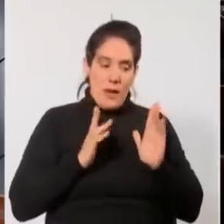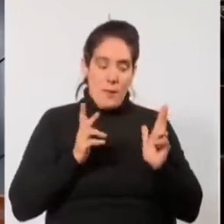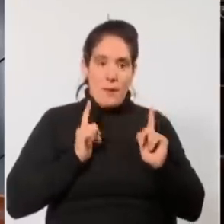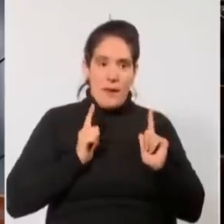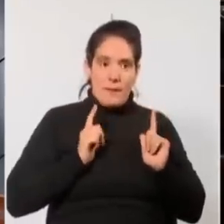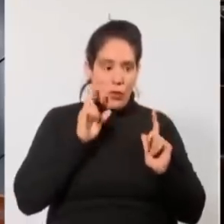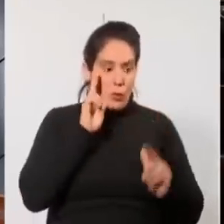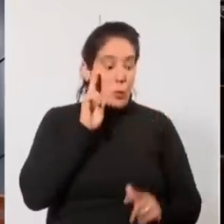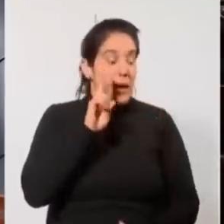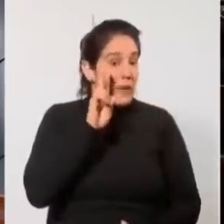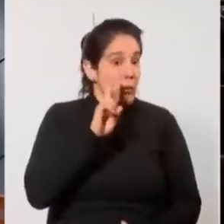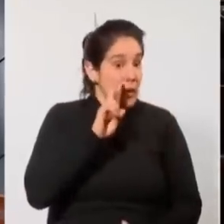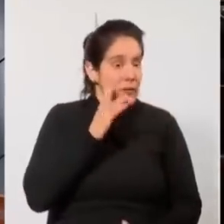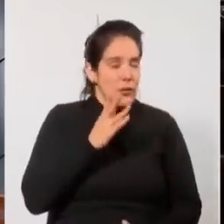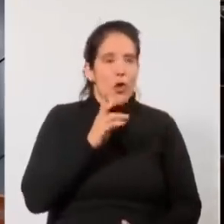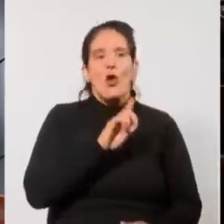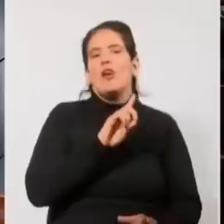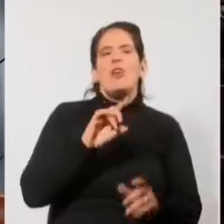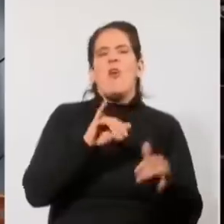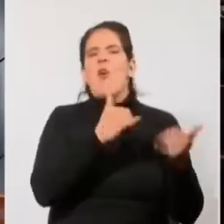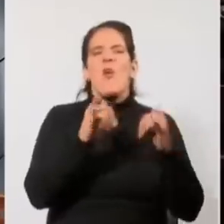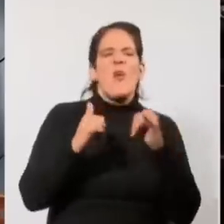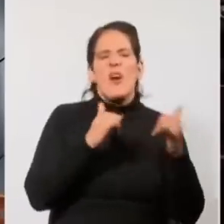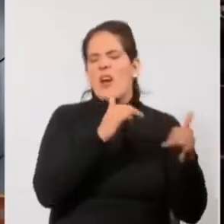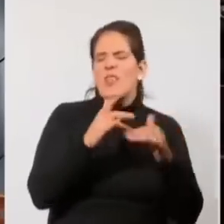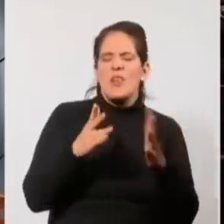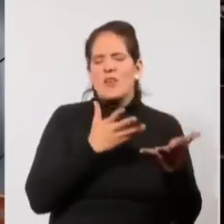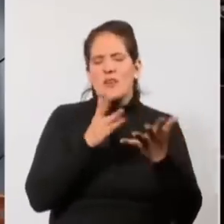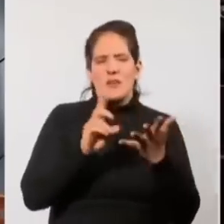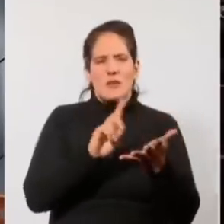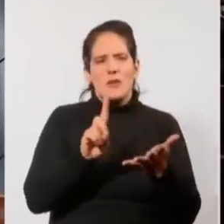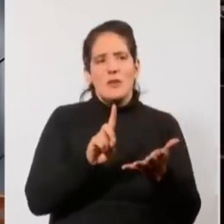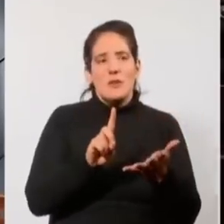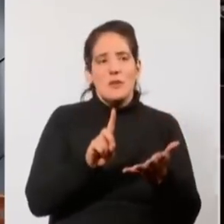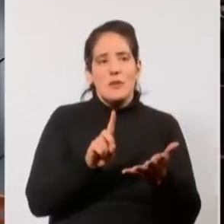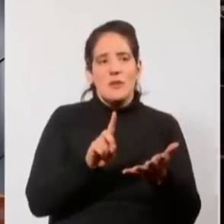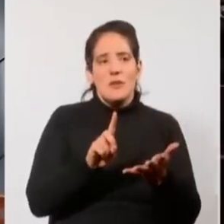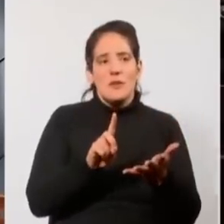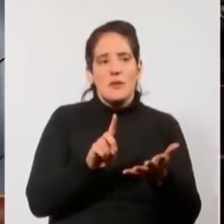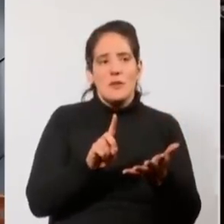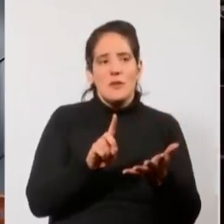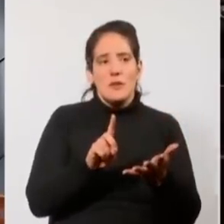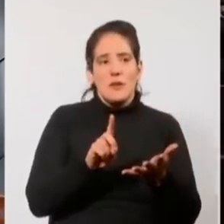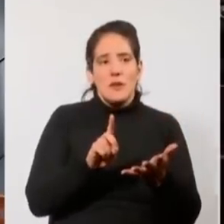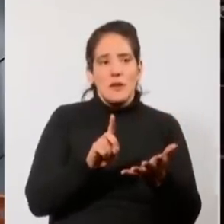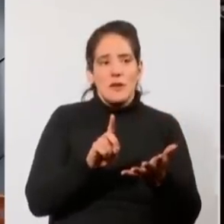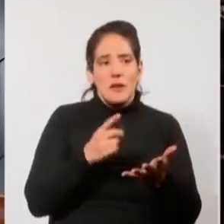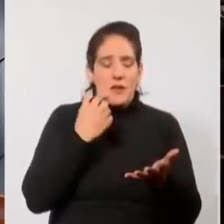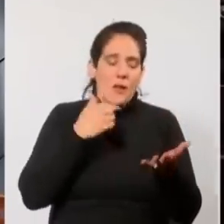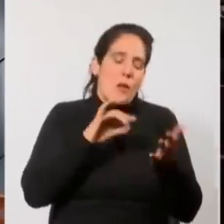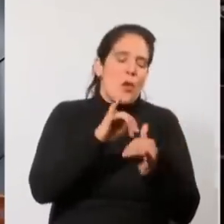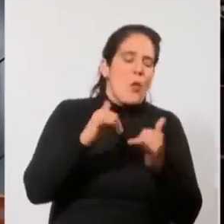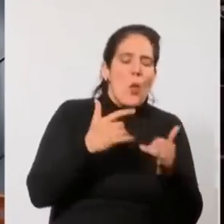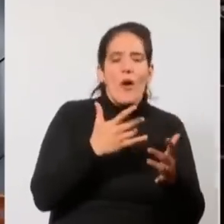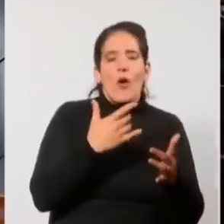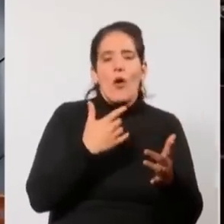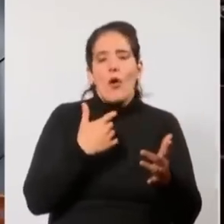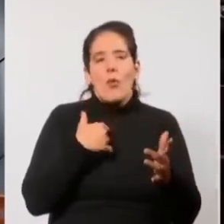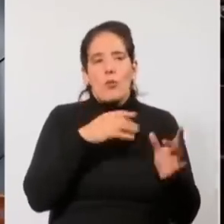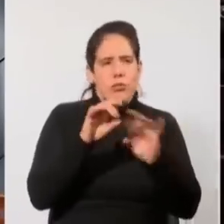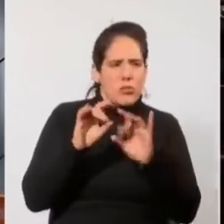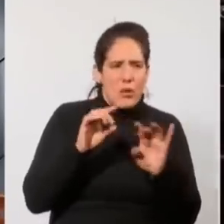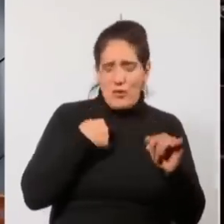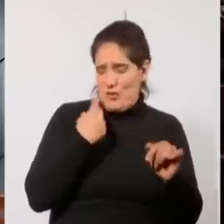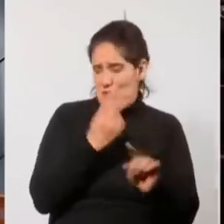el pequeño juego del barro en el que parece que algunos quieren sacar la cabeza de un barro que no lo